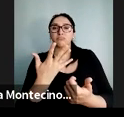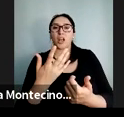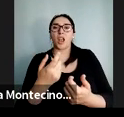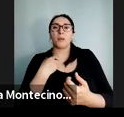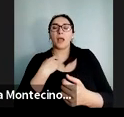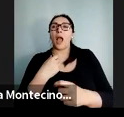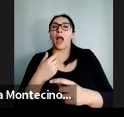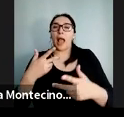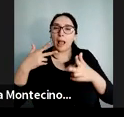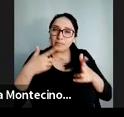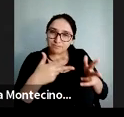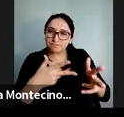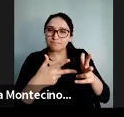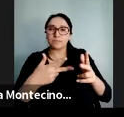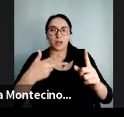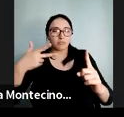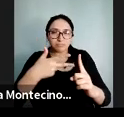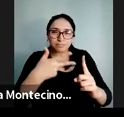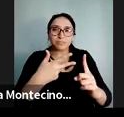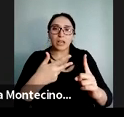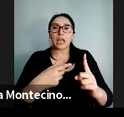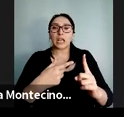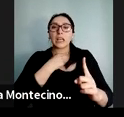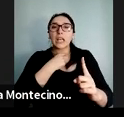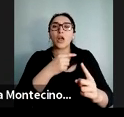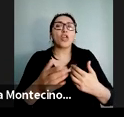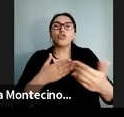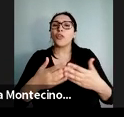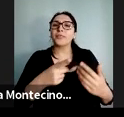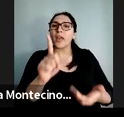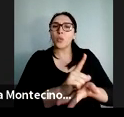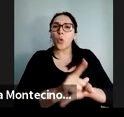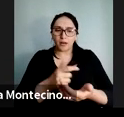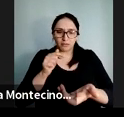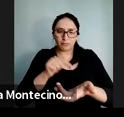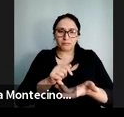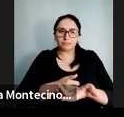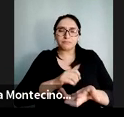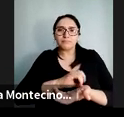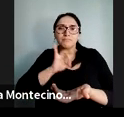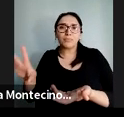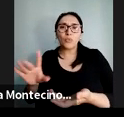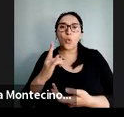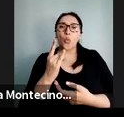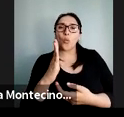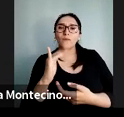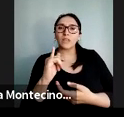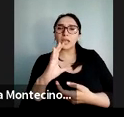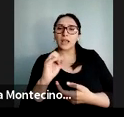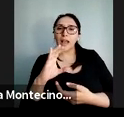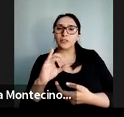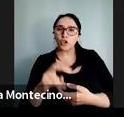extorsionarla, para obligarla a compartir su ubicación en tiempo real, en todo momento. Podría, en el